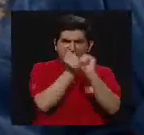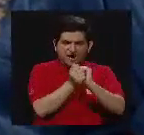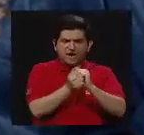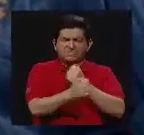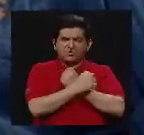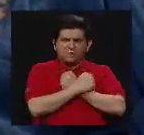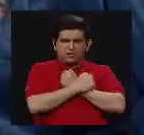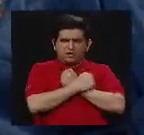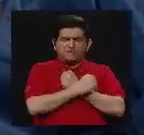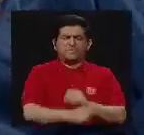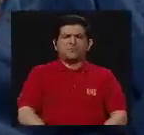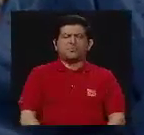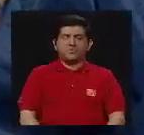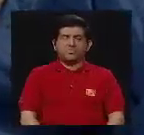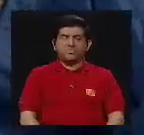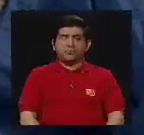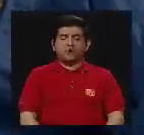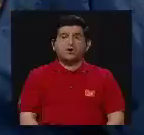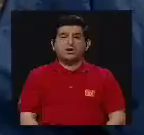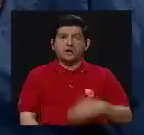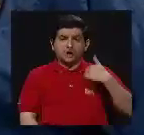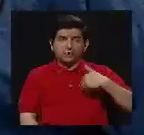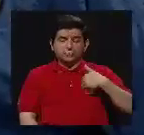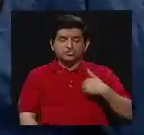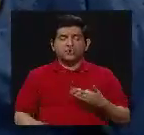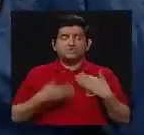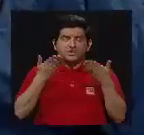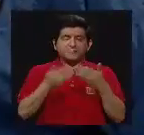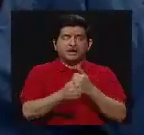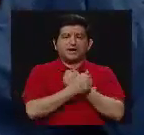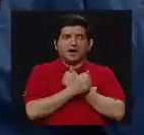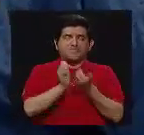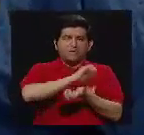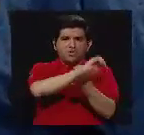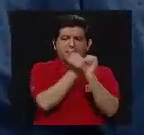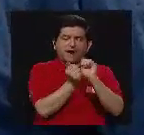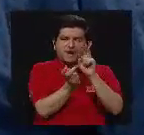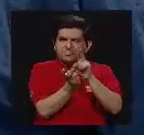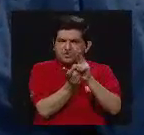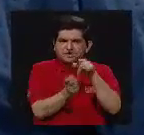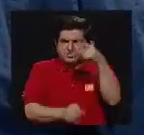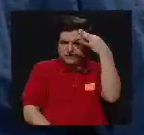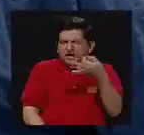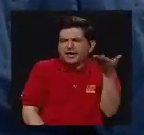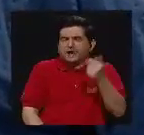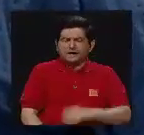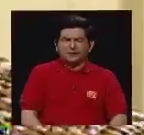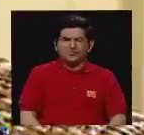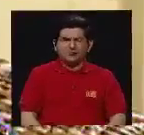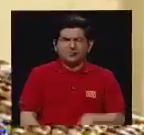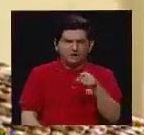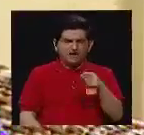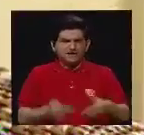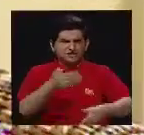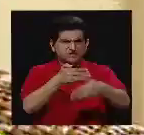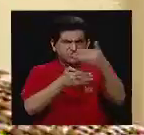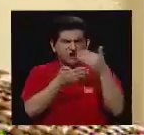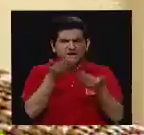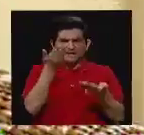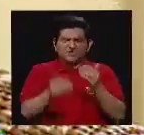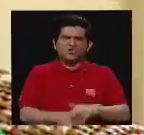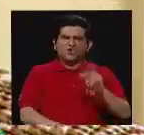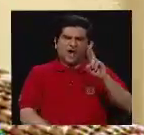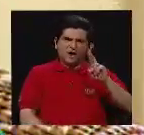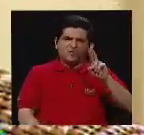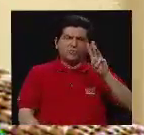hombres pueden dar amor a cambio de sexo. ¿Qué te parece? Yo creo que es muy anterior